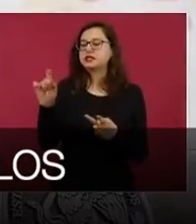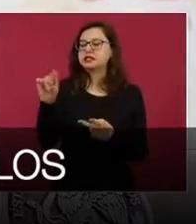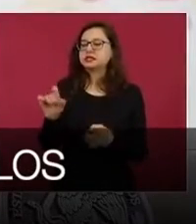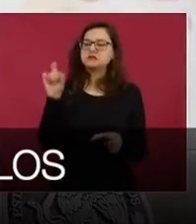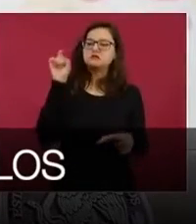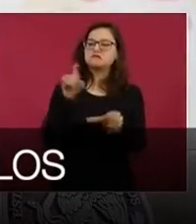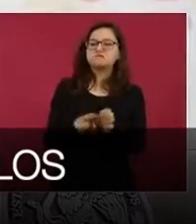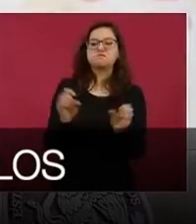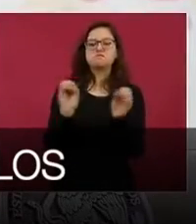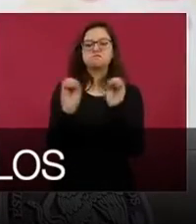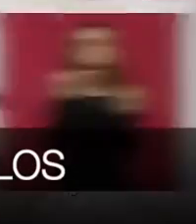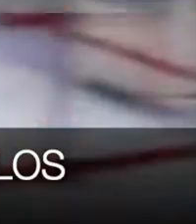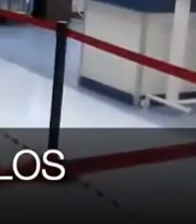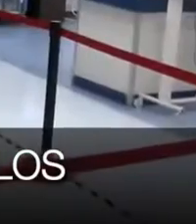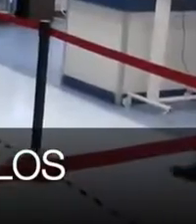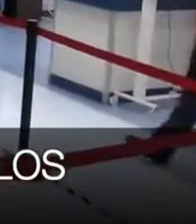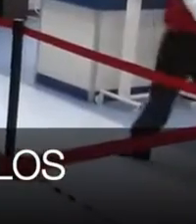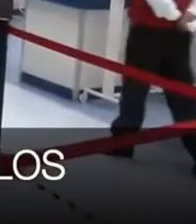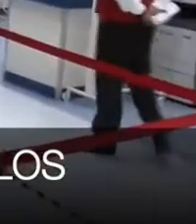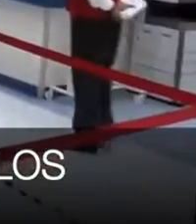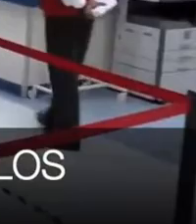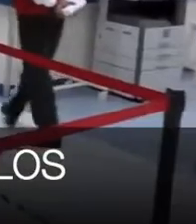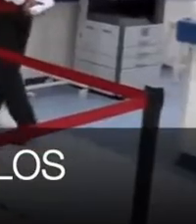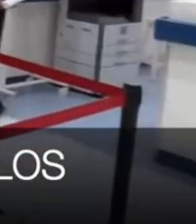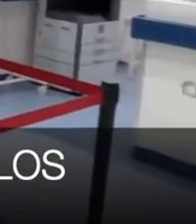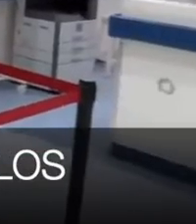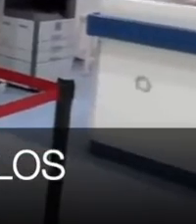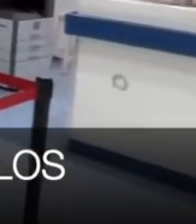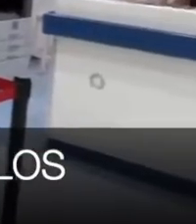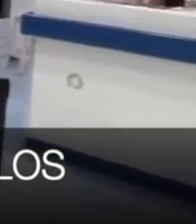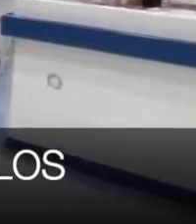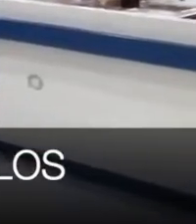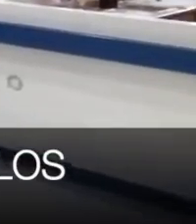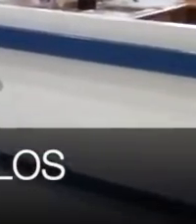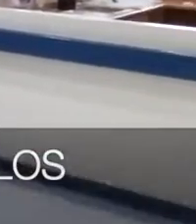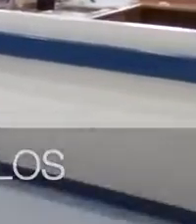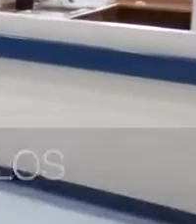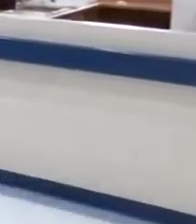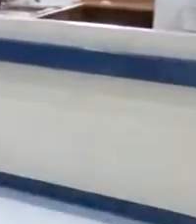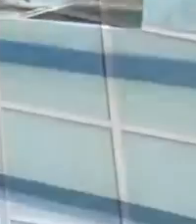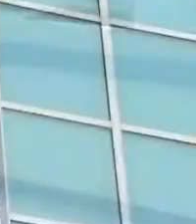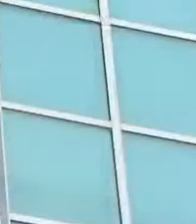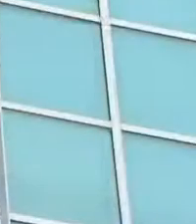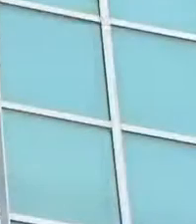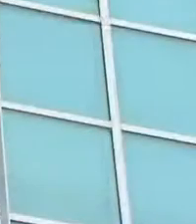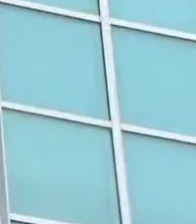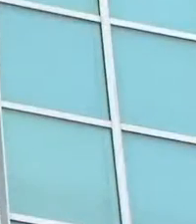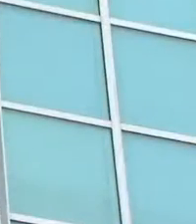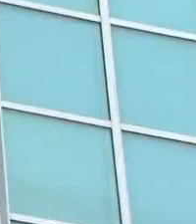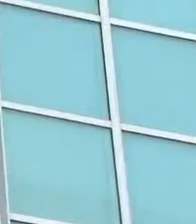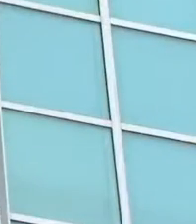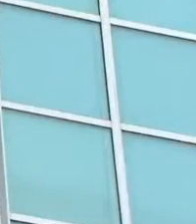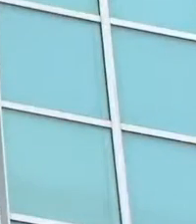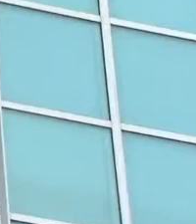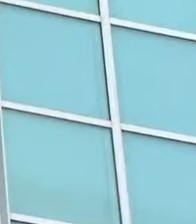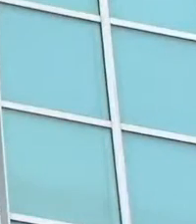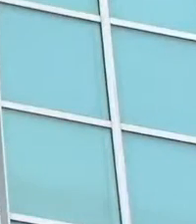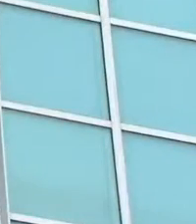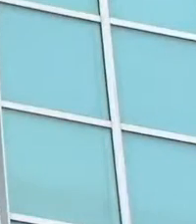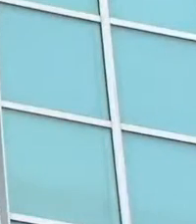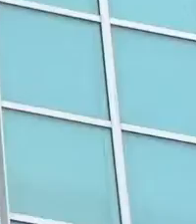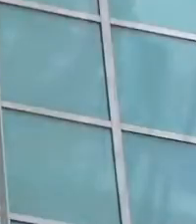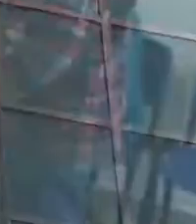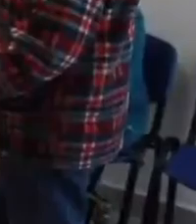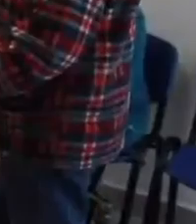con enfoque preventivo que incorpore en atención a personas sin seguridad social mediante el modelo